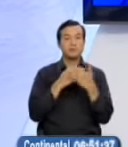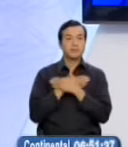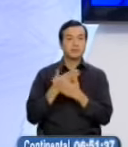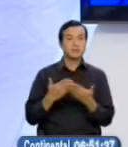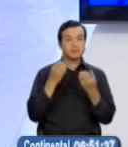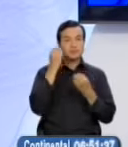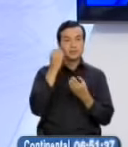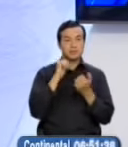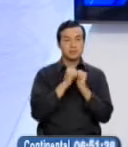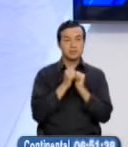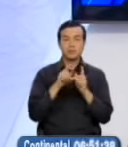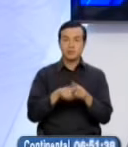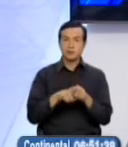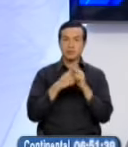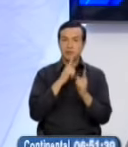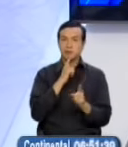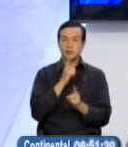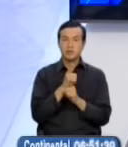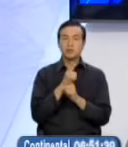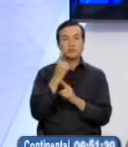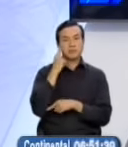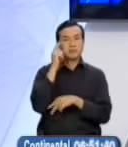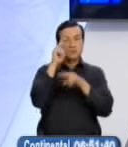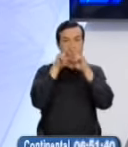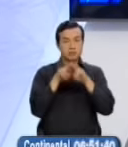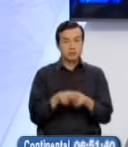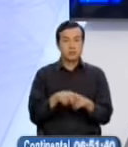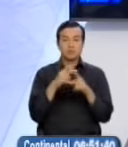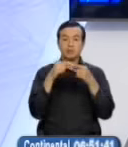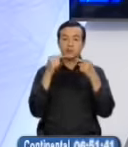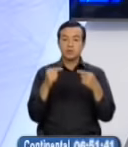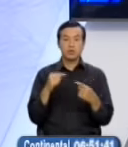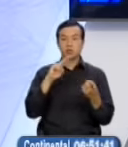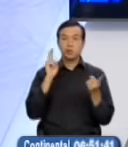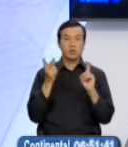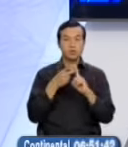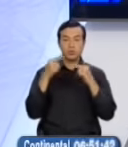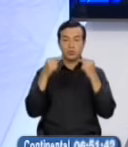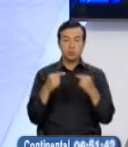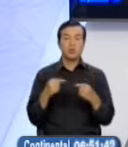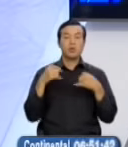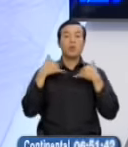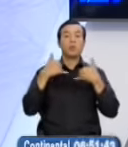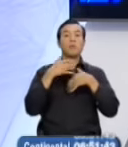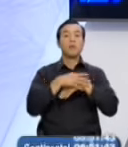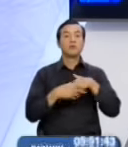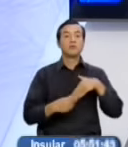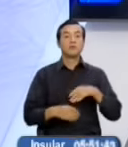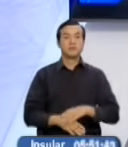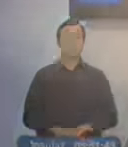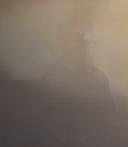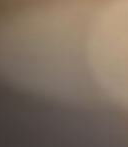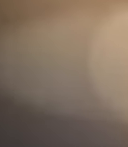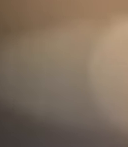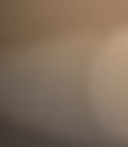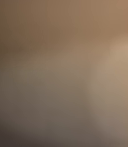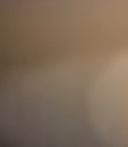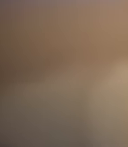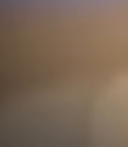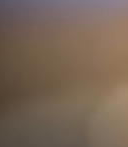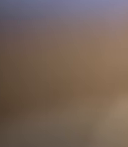información deportiva. Comenzamos precisamente con la revisión de los encuentros de la segunda ronda de esta Copa Sudamericana.